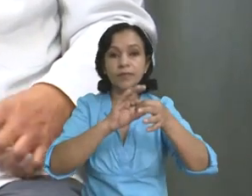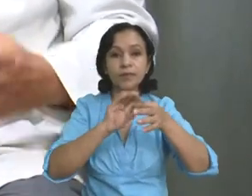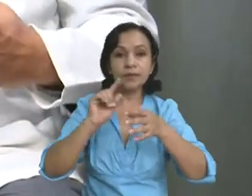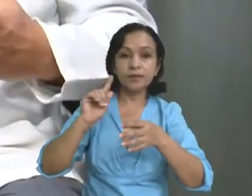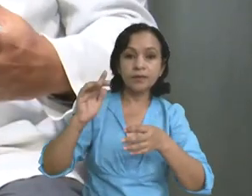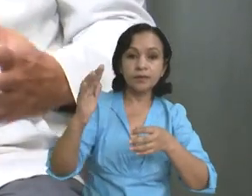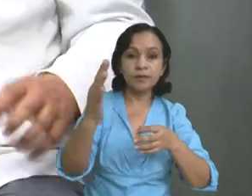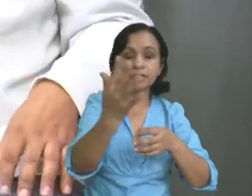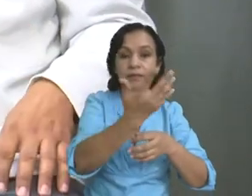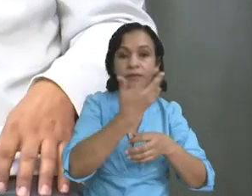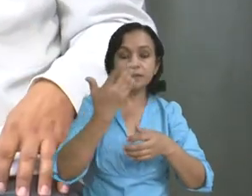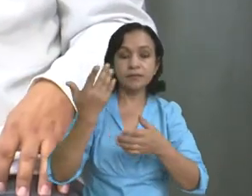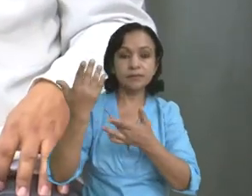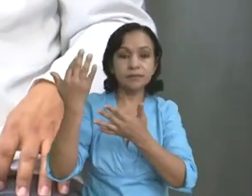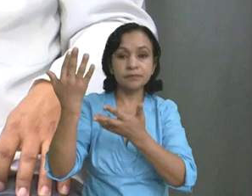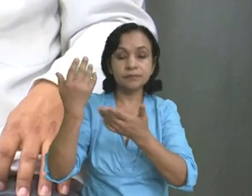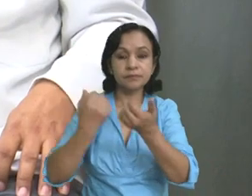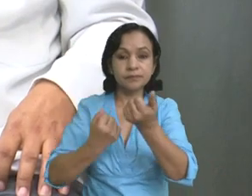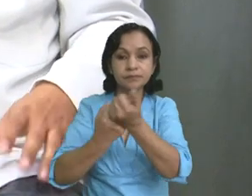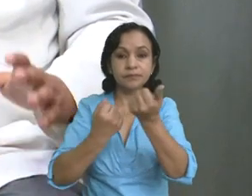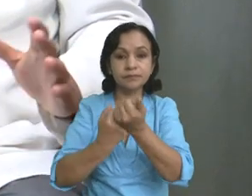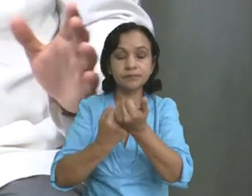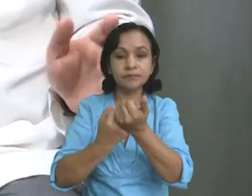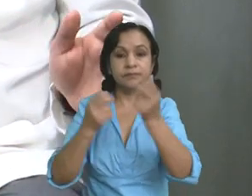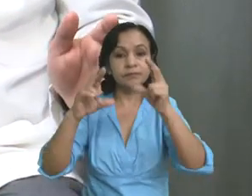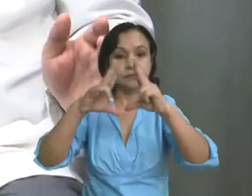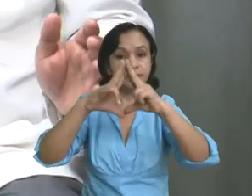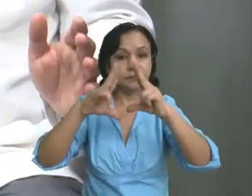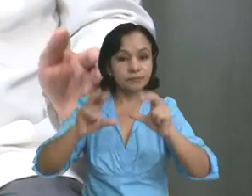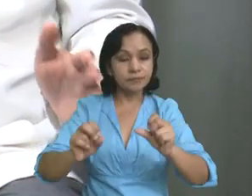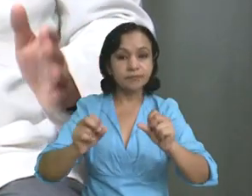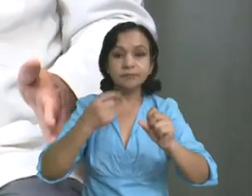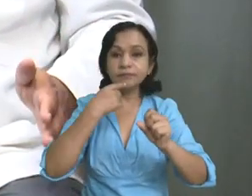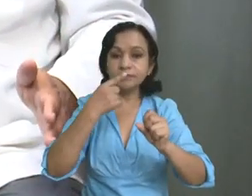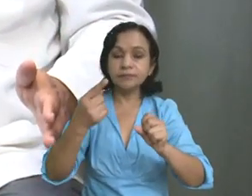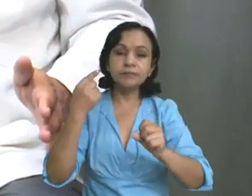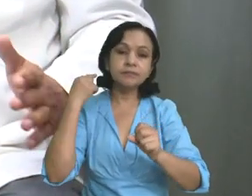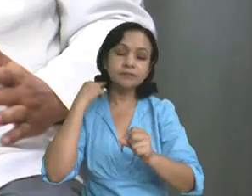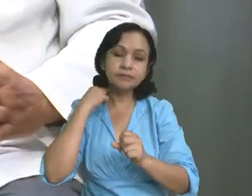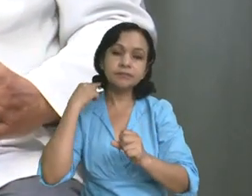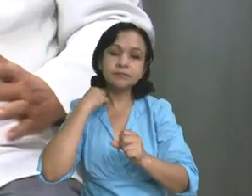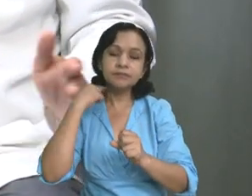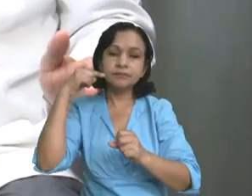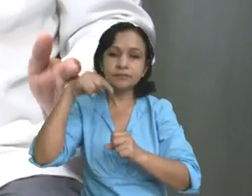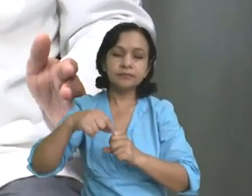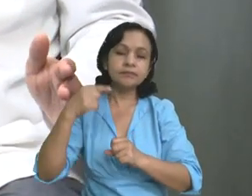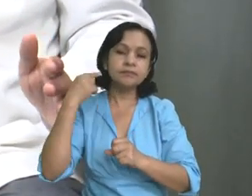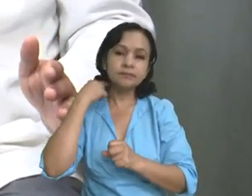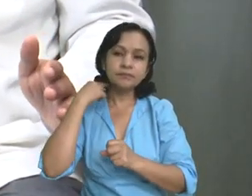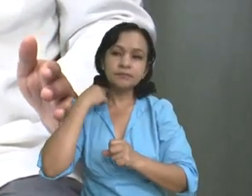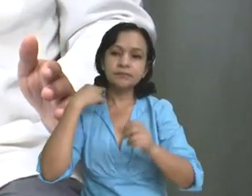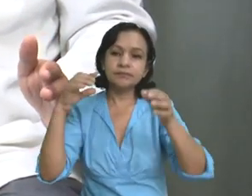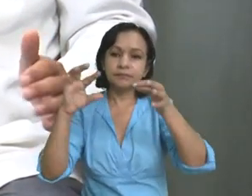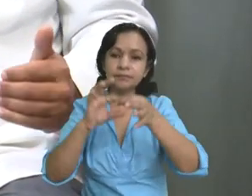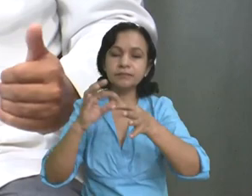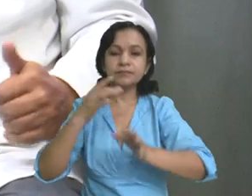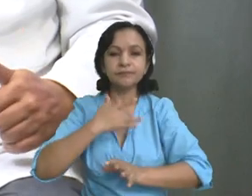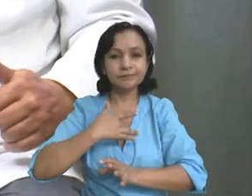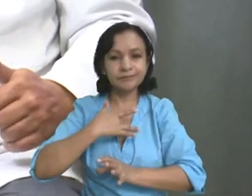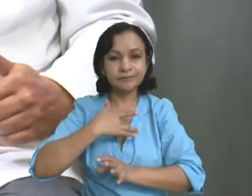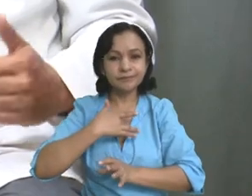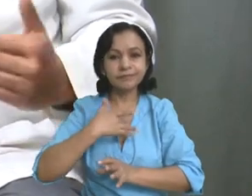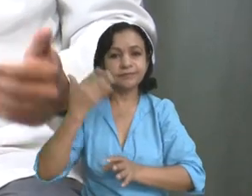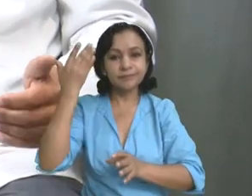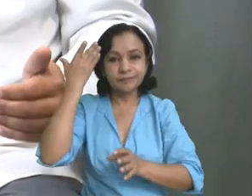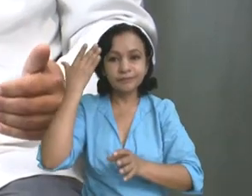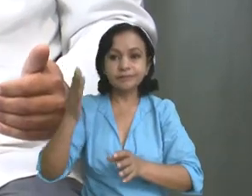debemos sacar ese espíritu solidario de Nicaragua, decirle que siempre estamos aquí hoy, pero estaremos siempre que nos necesiten, como